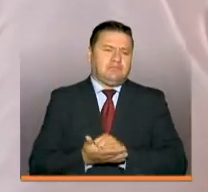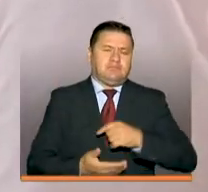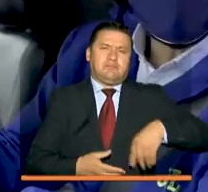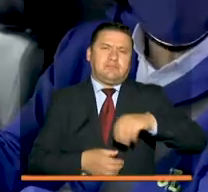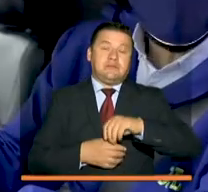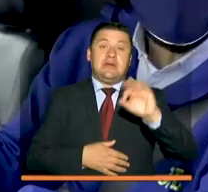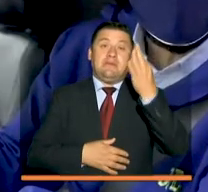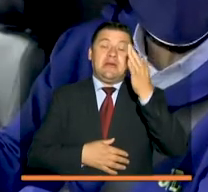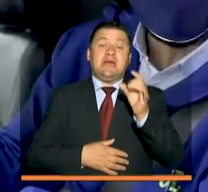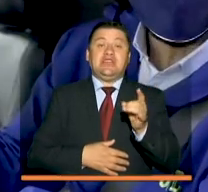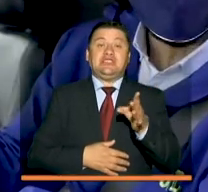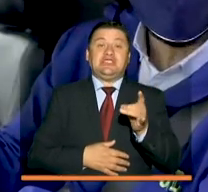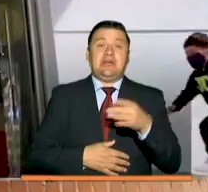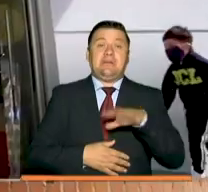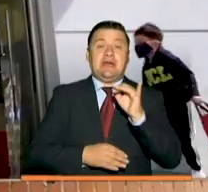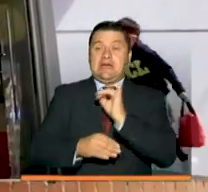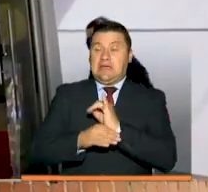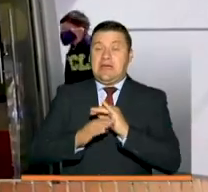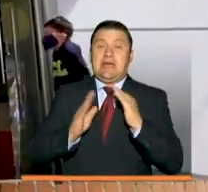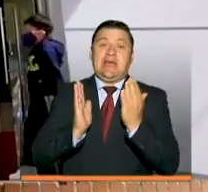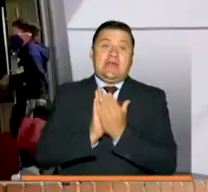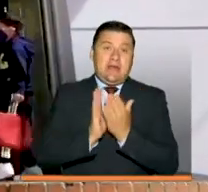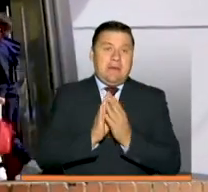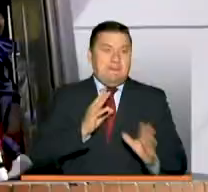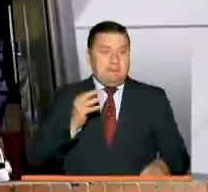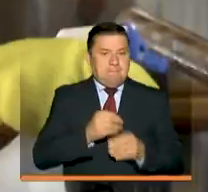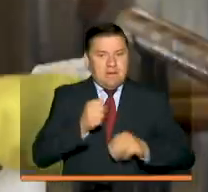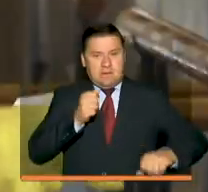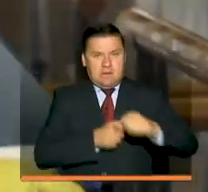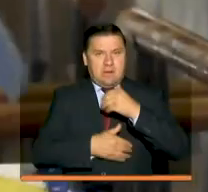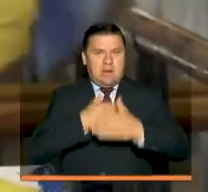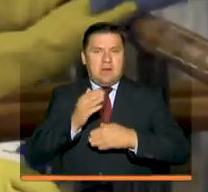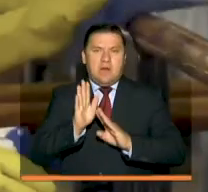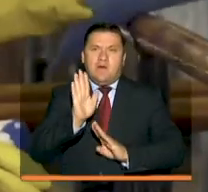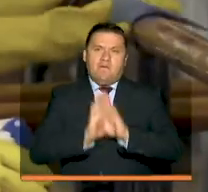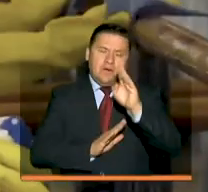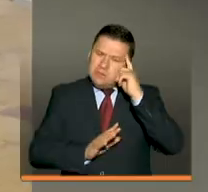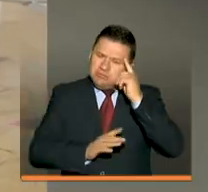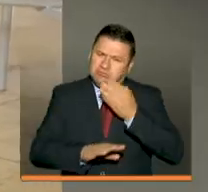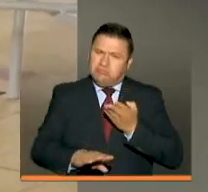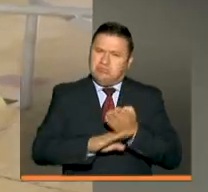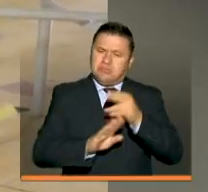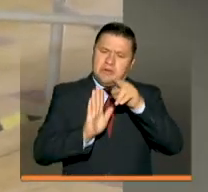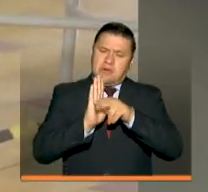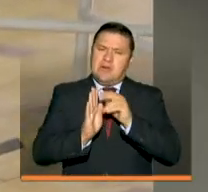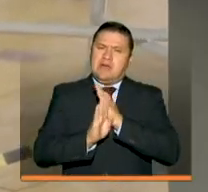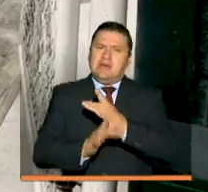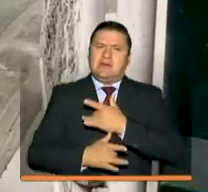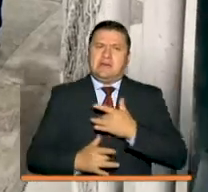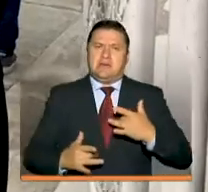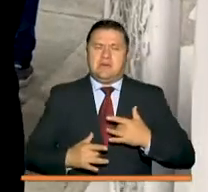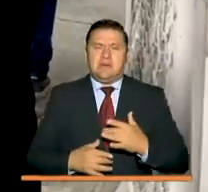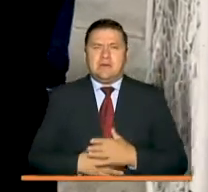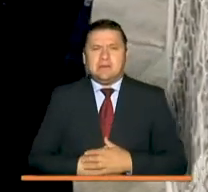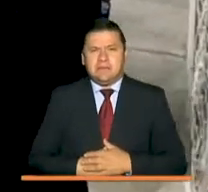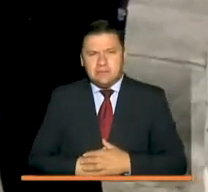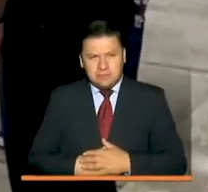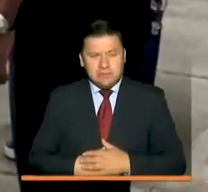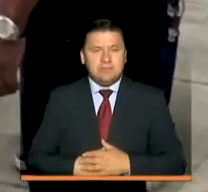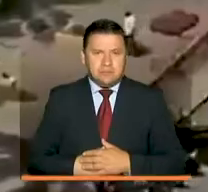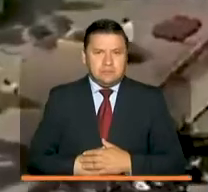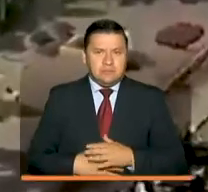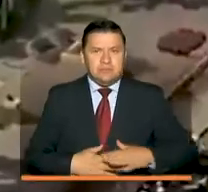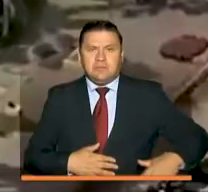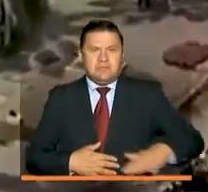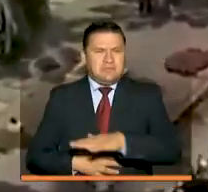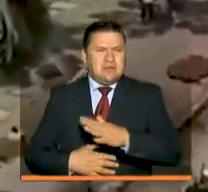en Palmira y Chía, más instituciones educativas se suman al retorno gradual y progresivo con estrictos protocolos de bioseguridad. En la